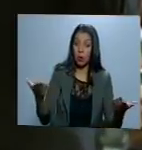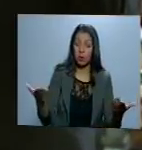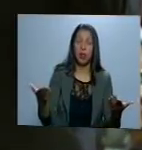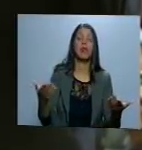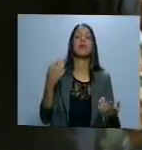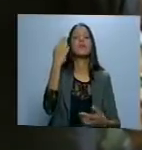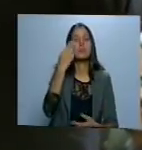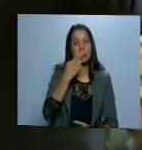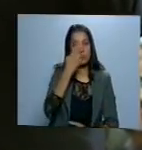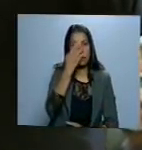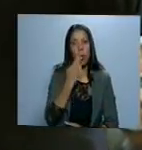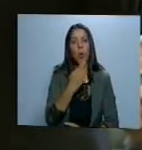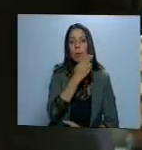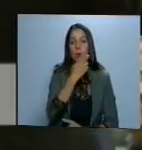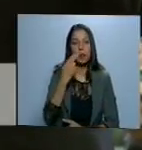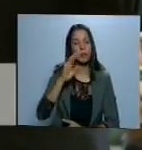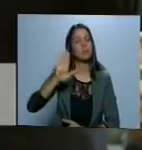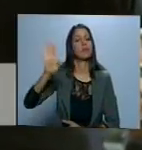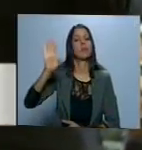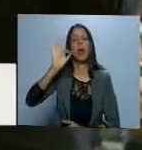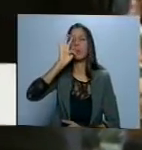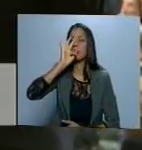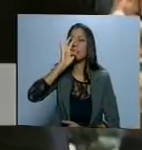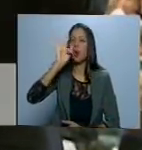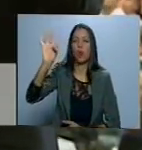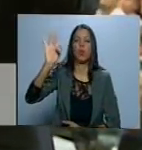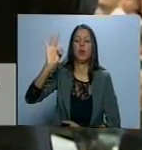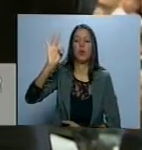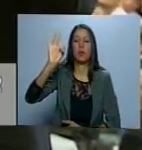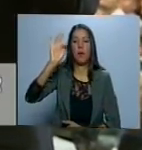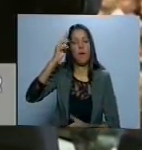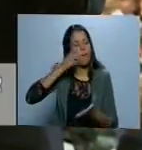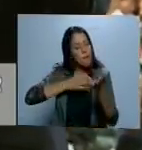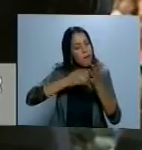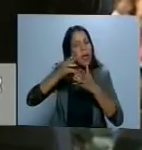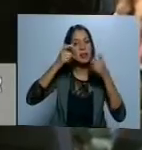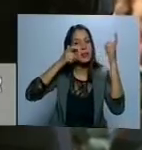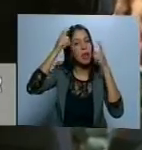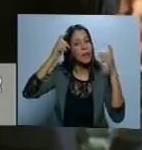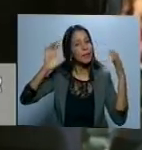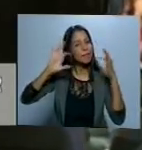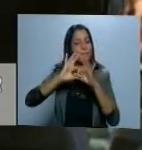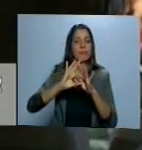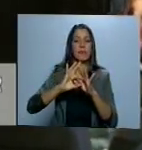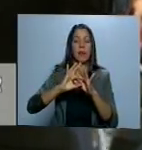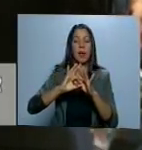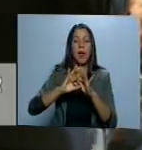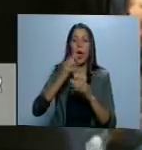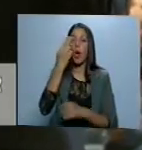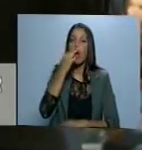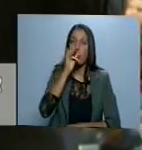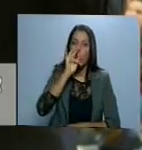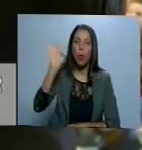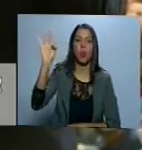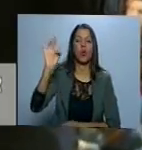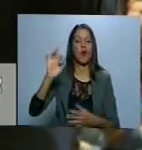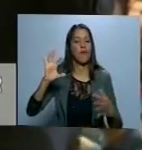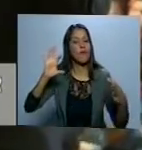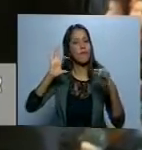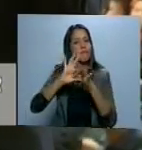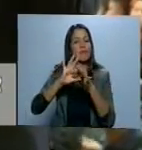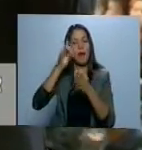tener absoluta lealtad al legado del comandante eterno Hugo Chávez. Juro tener lealtad